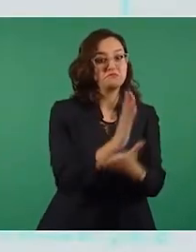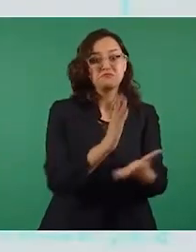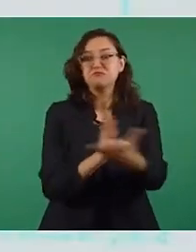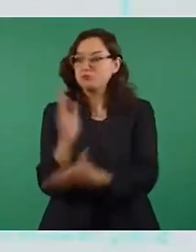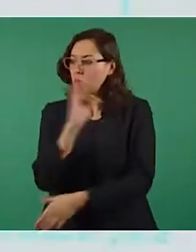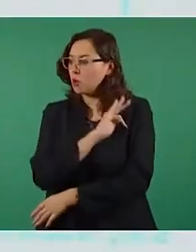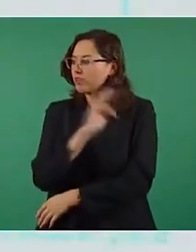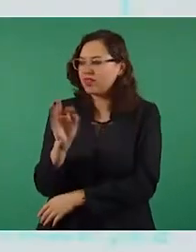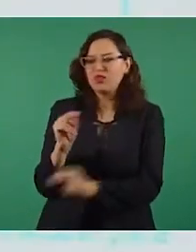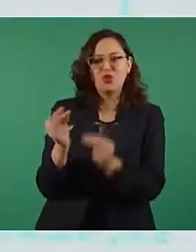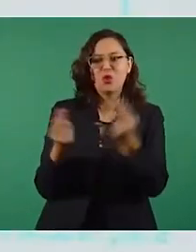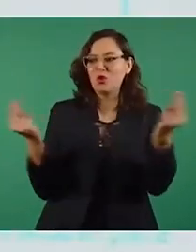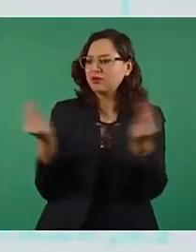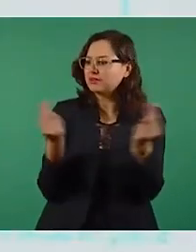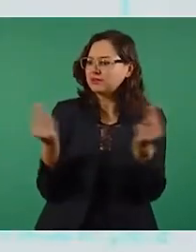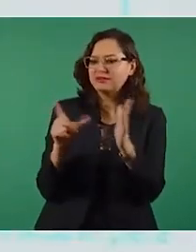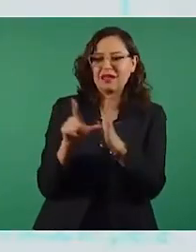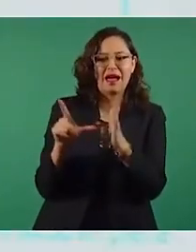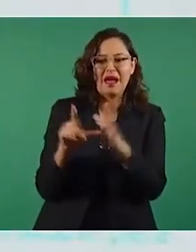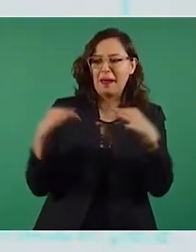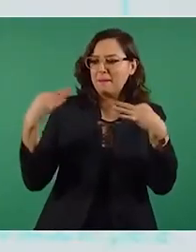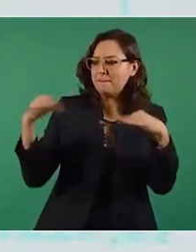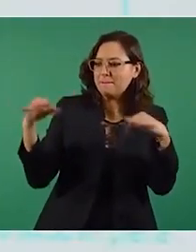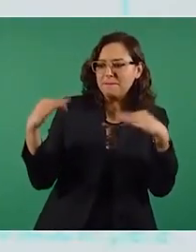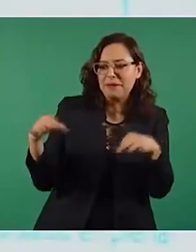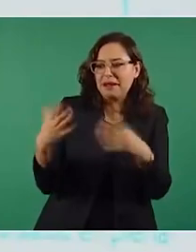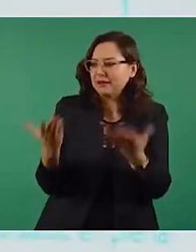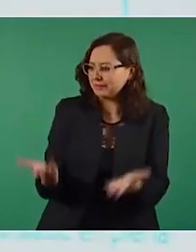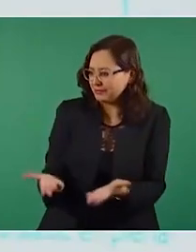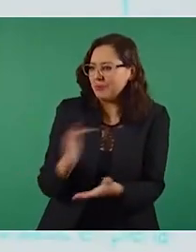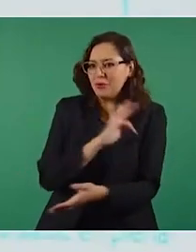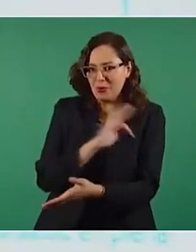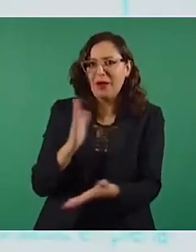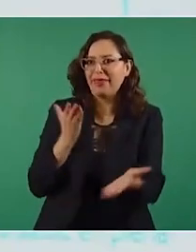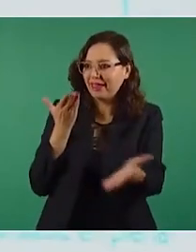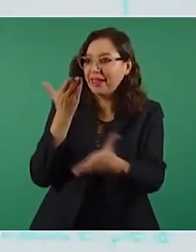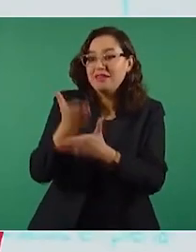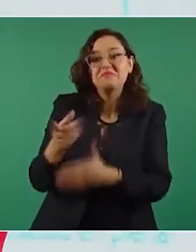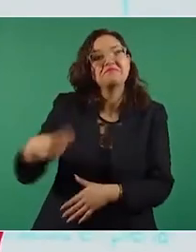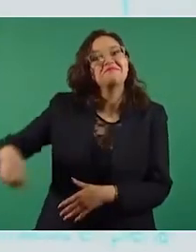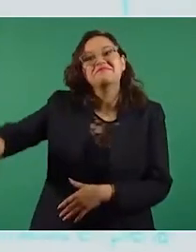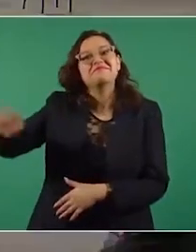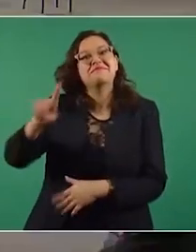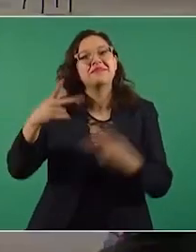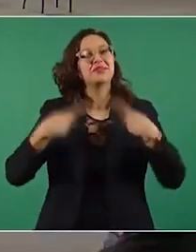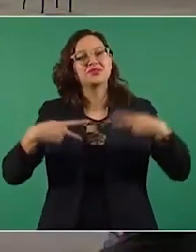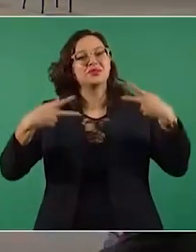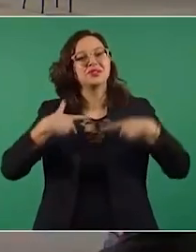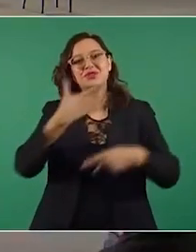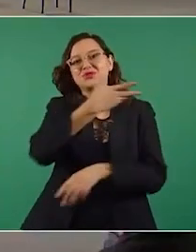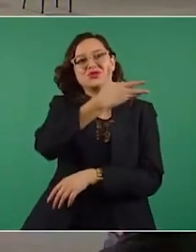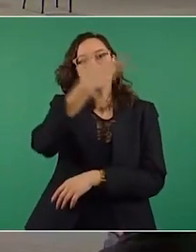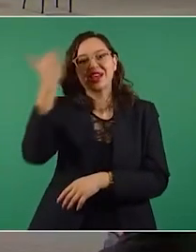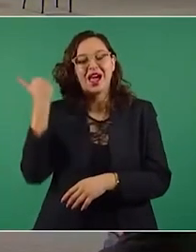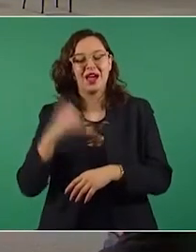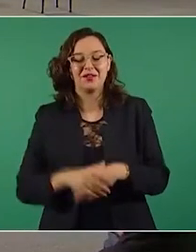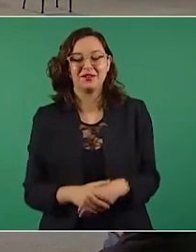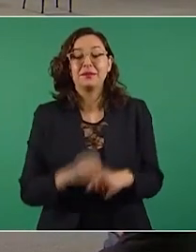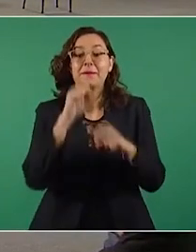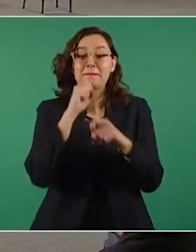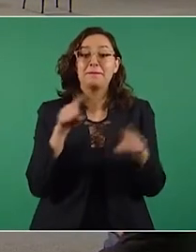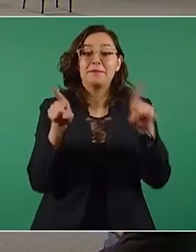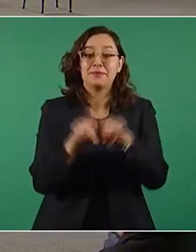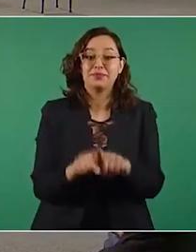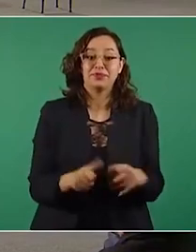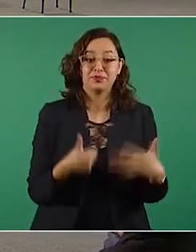los servicios de salud para la población sin seguridad social. Además de que en 6 estados no